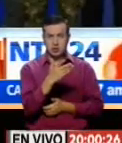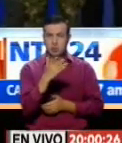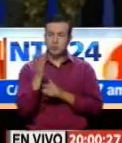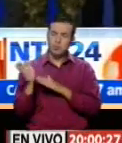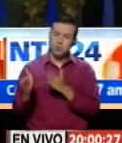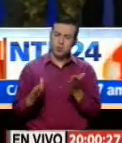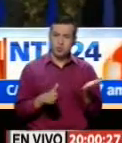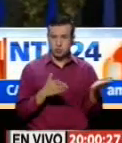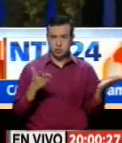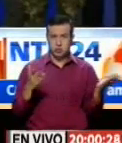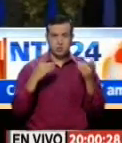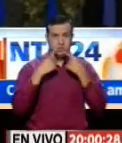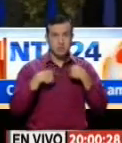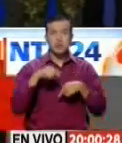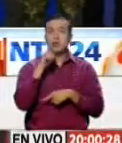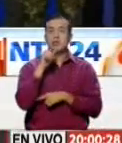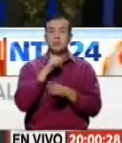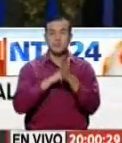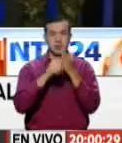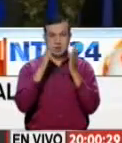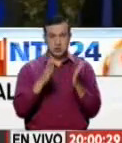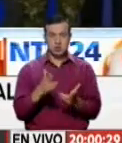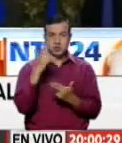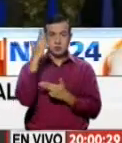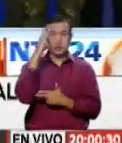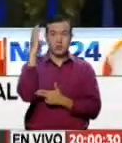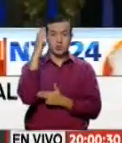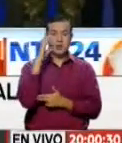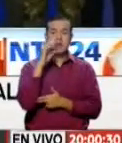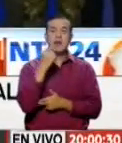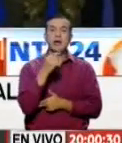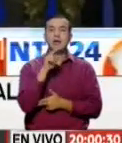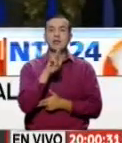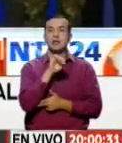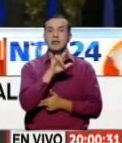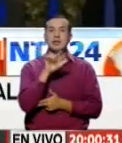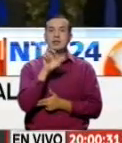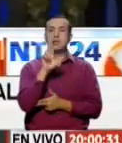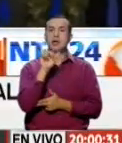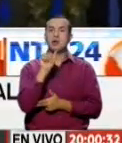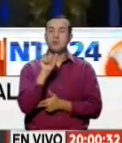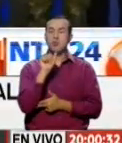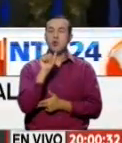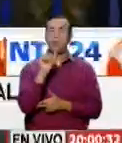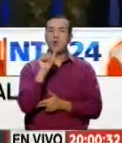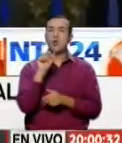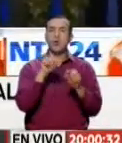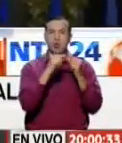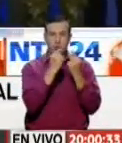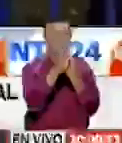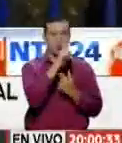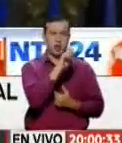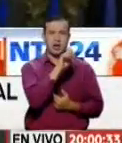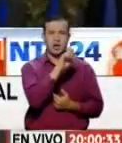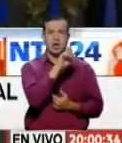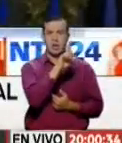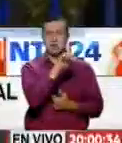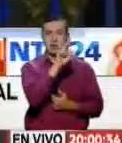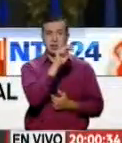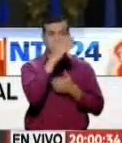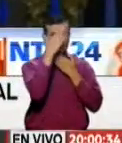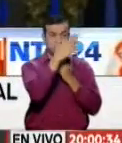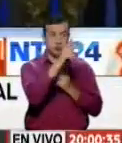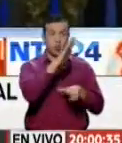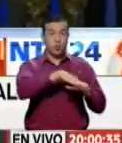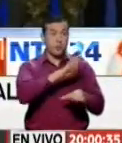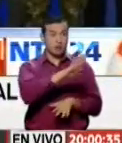vidas. Esas fueron las palabras del ministro de Defensa colombiano, Guillermo Botero, señalando directamente al grupo guerrillero como responsable por la explosión